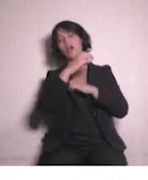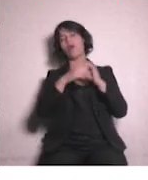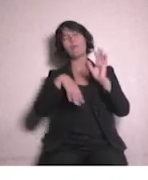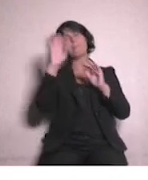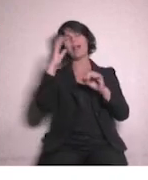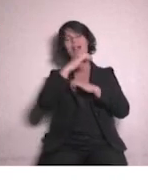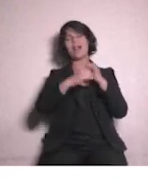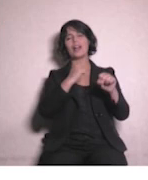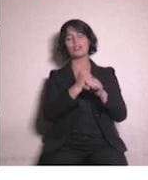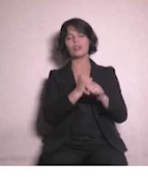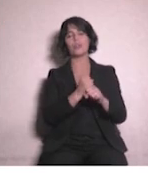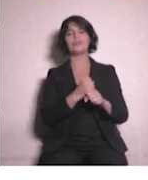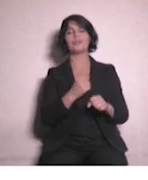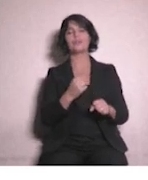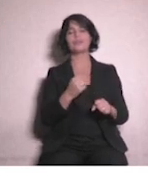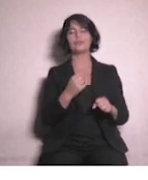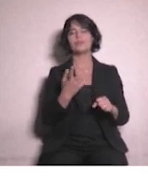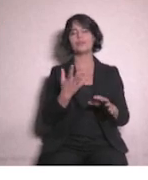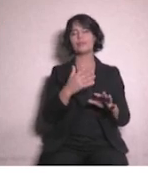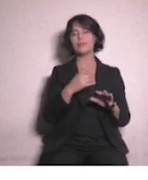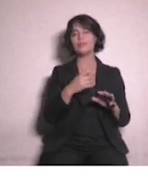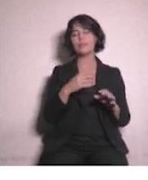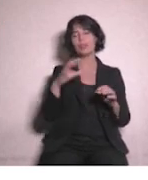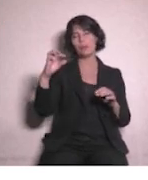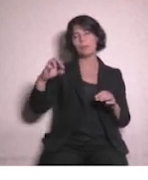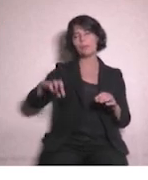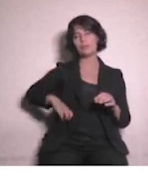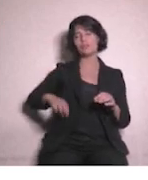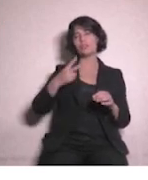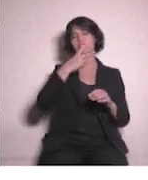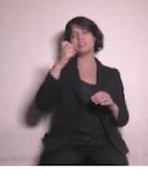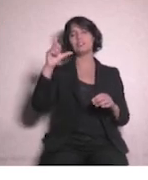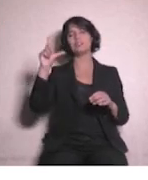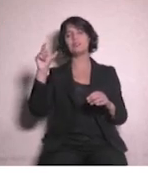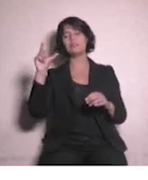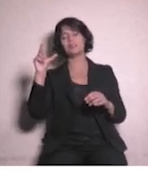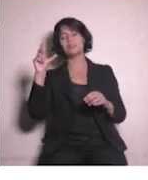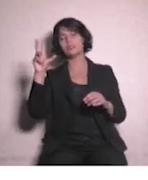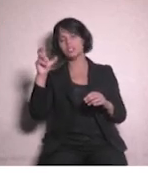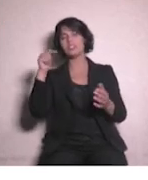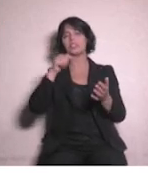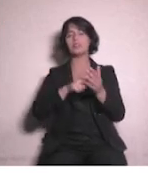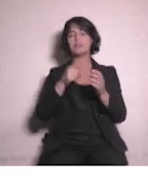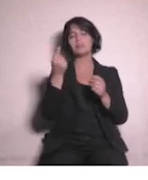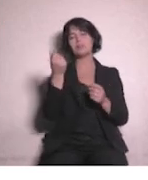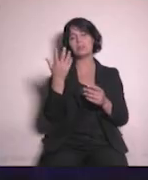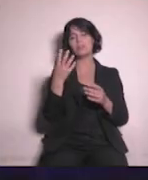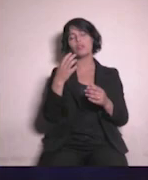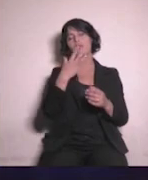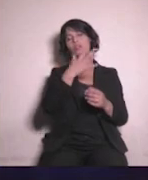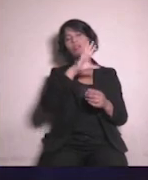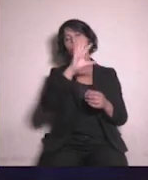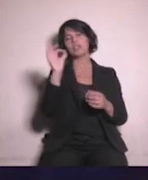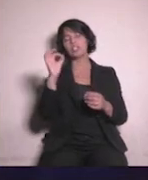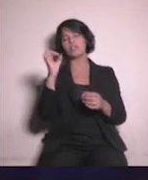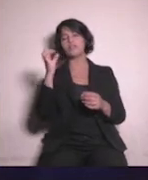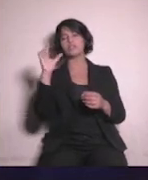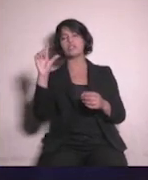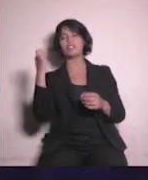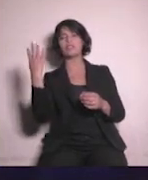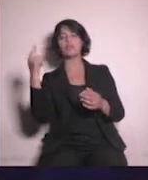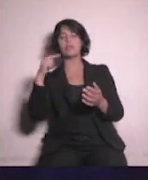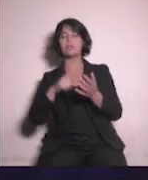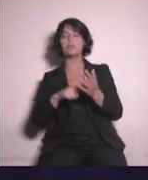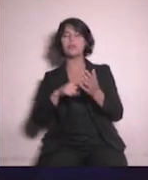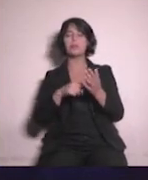ahí las pensiones, estamos hablando de pensiones promedio de 280 mil pesos y de 574 mil pesos en promedio para los